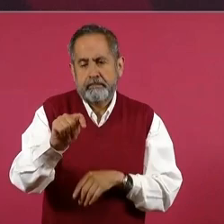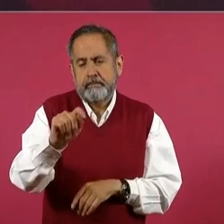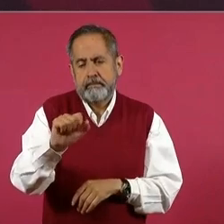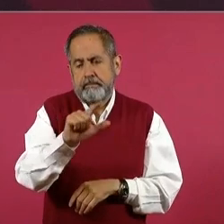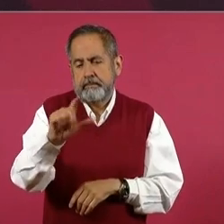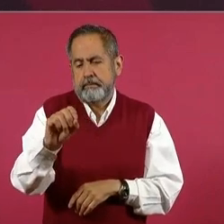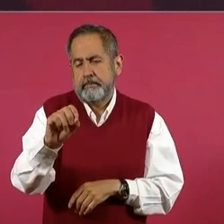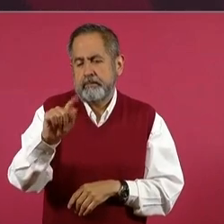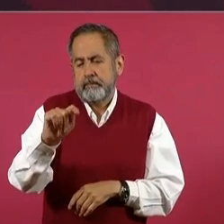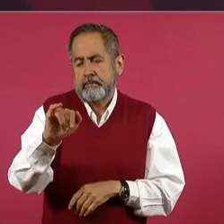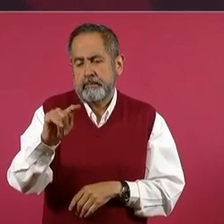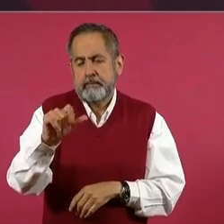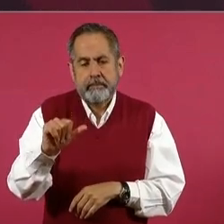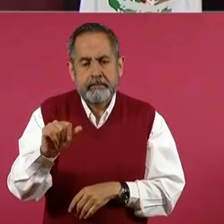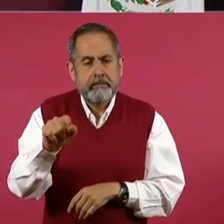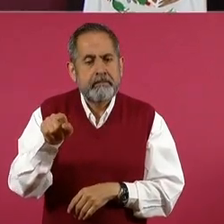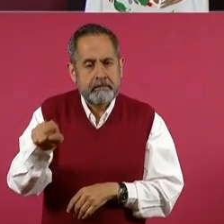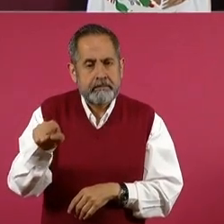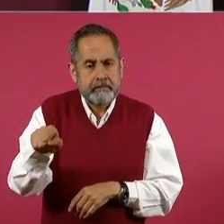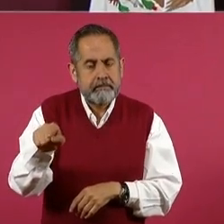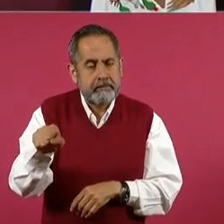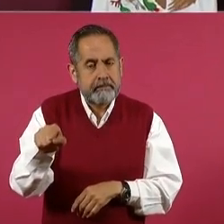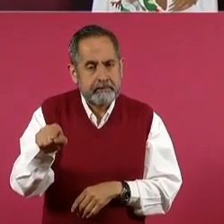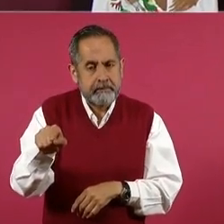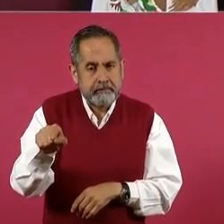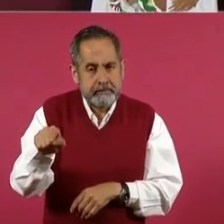Tayoltita, en